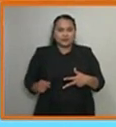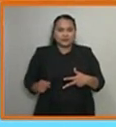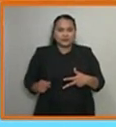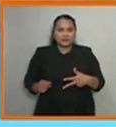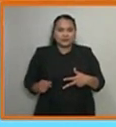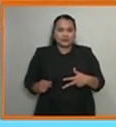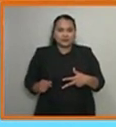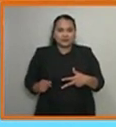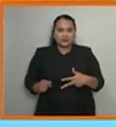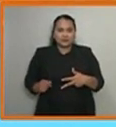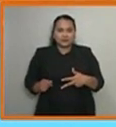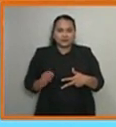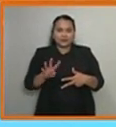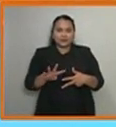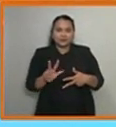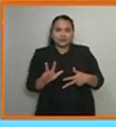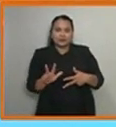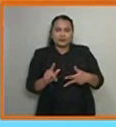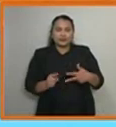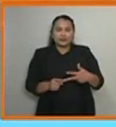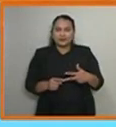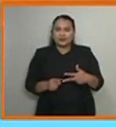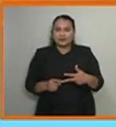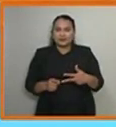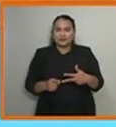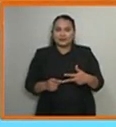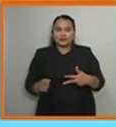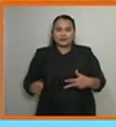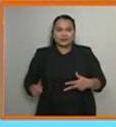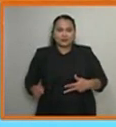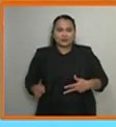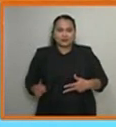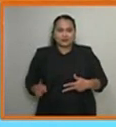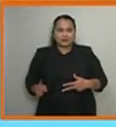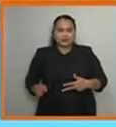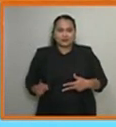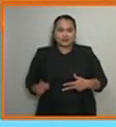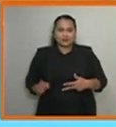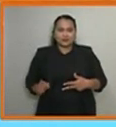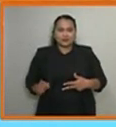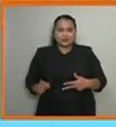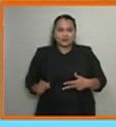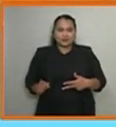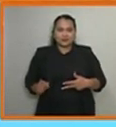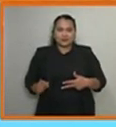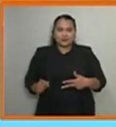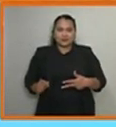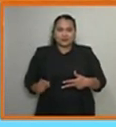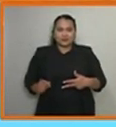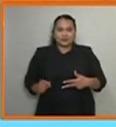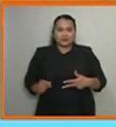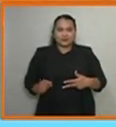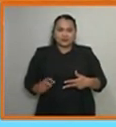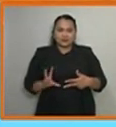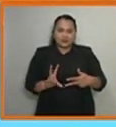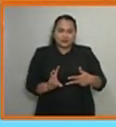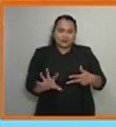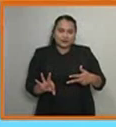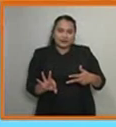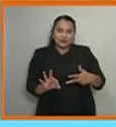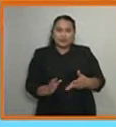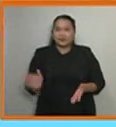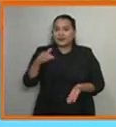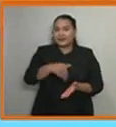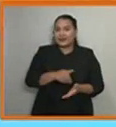este es el 46. Tercer y decisivo número ganador, este es el 79. Con